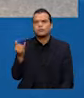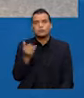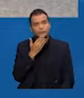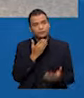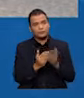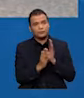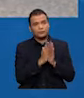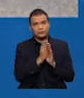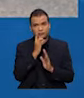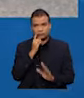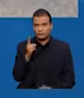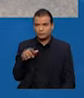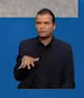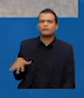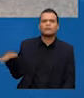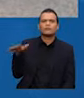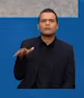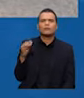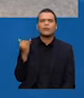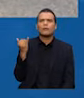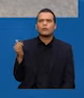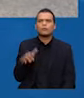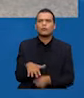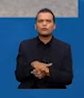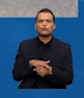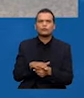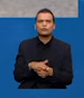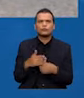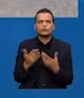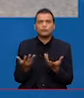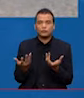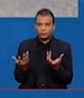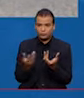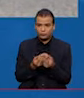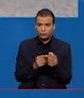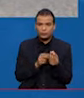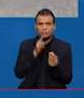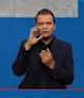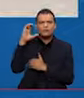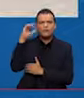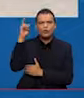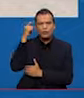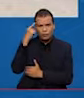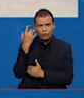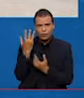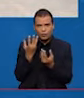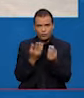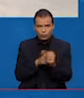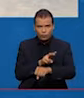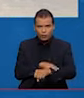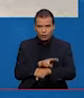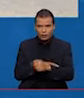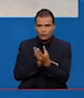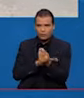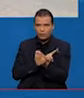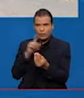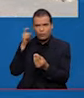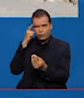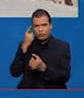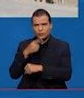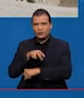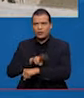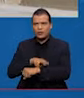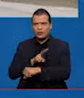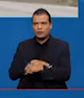con nosotros. Quiero mostrarle en este momento que se encuentra la delegación del gobierno nacional y departamental. No solamente en